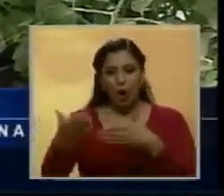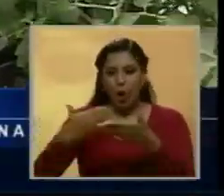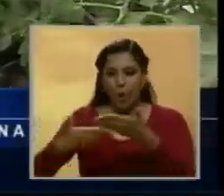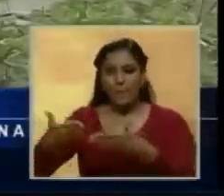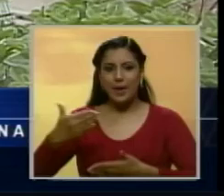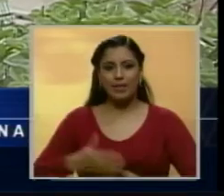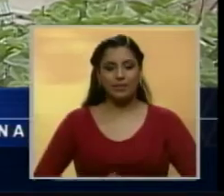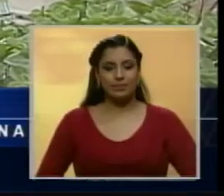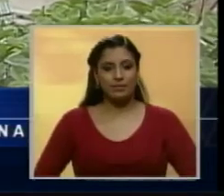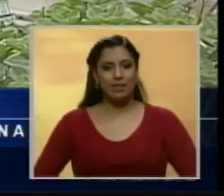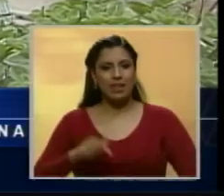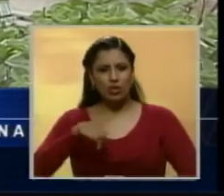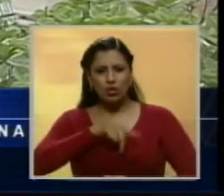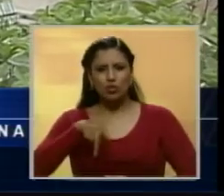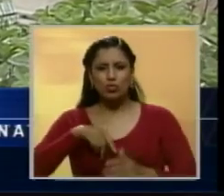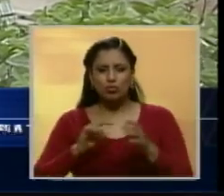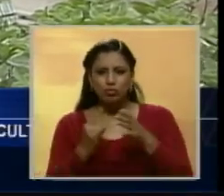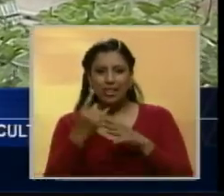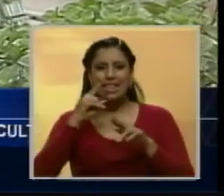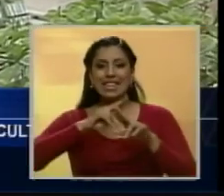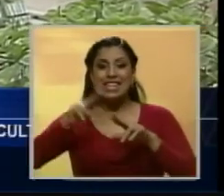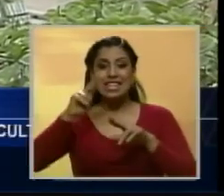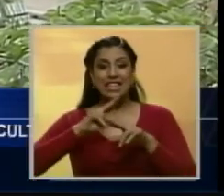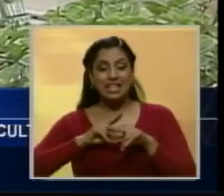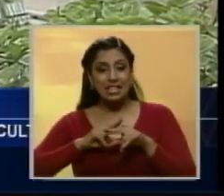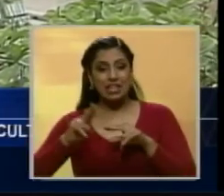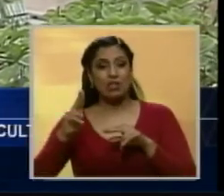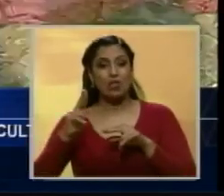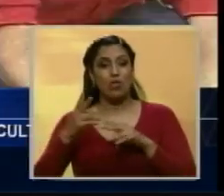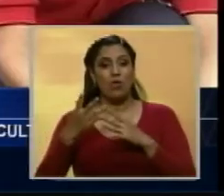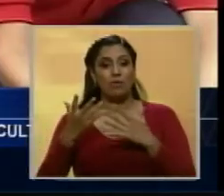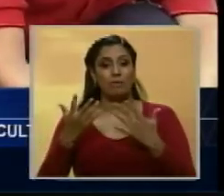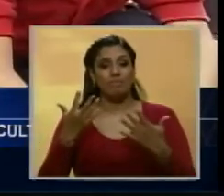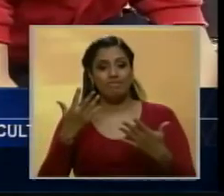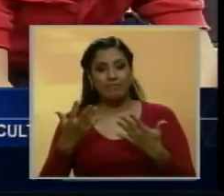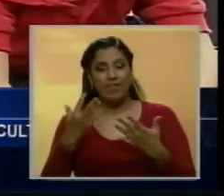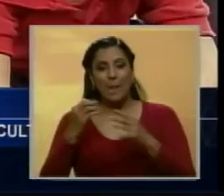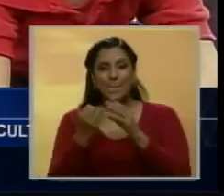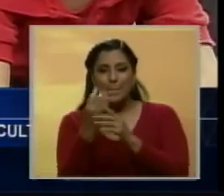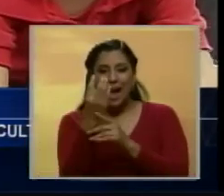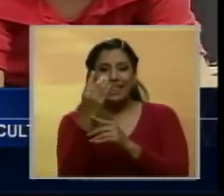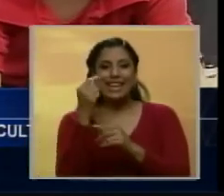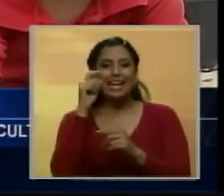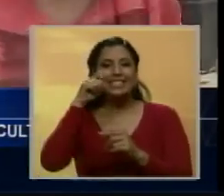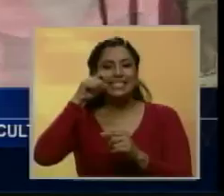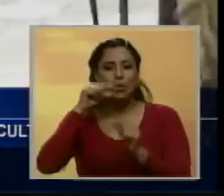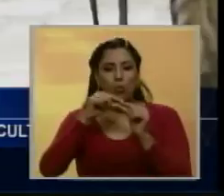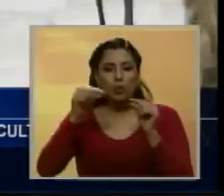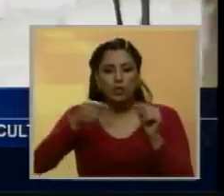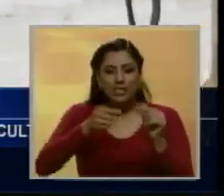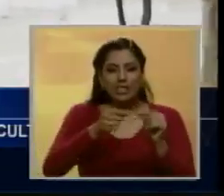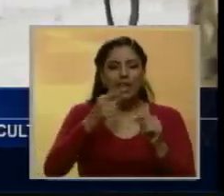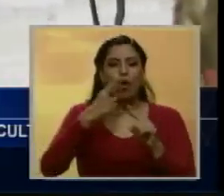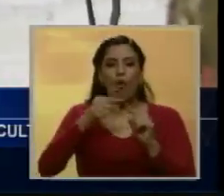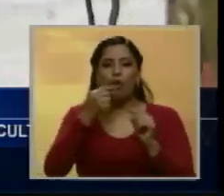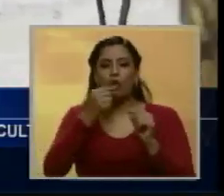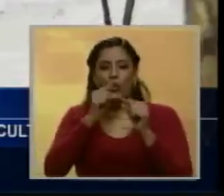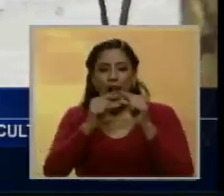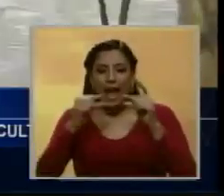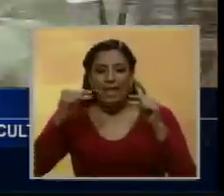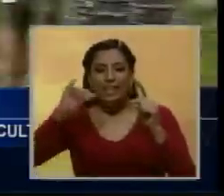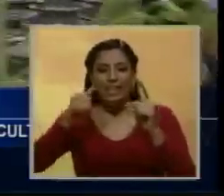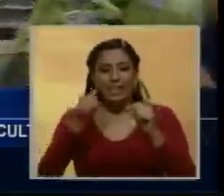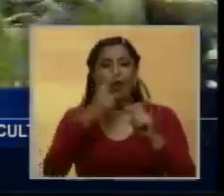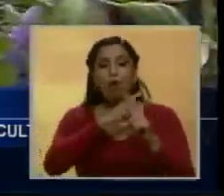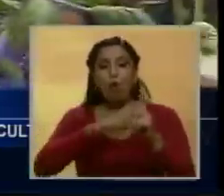comparten. Empezamos a cultivar con los niños lo que eran las maticas de cebollín, las maticas de ají, las maticas de